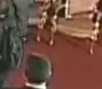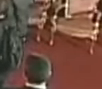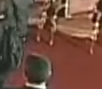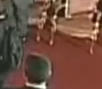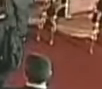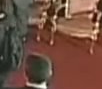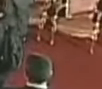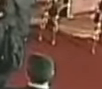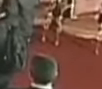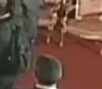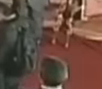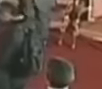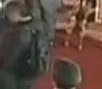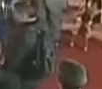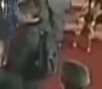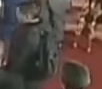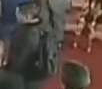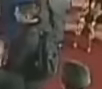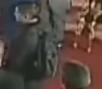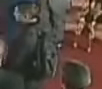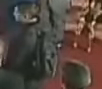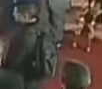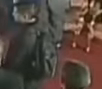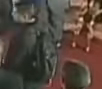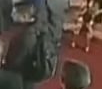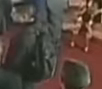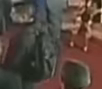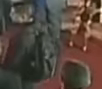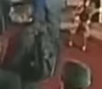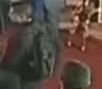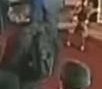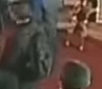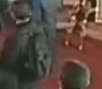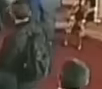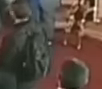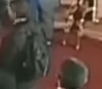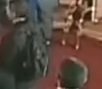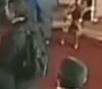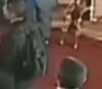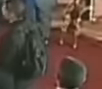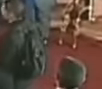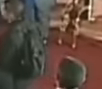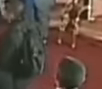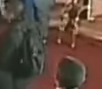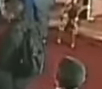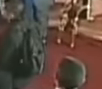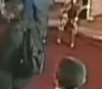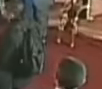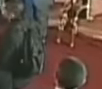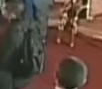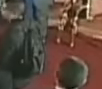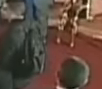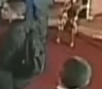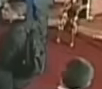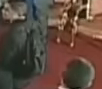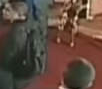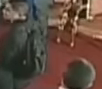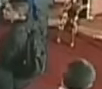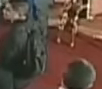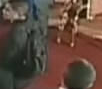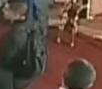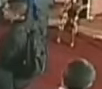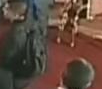presidente constitucional Nicolás Maduro ha invitado a todo el pueblo venezolano, al poder popular, a las